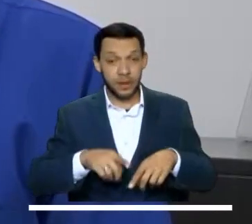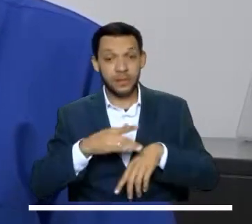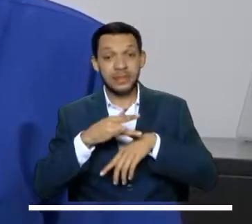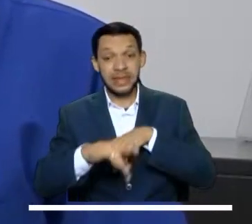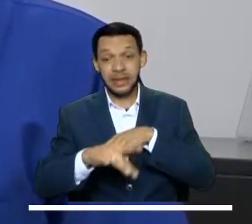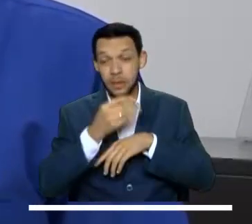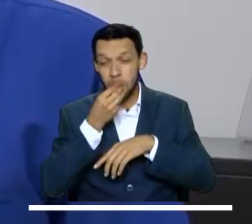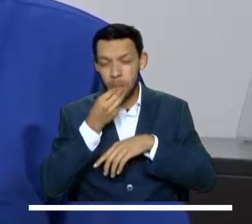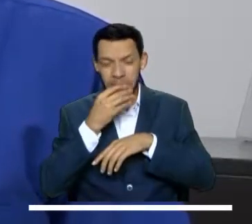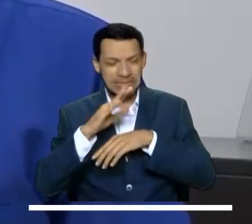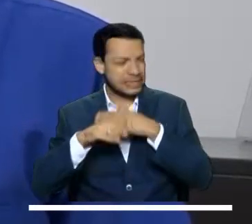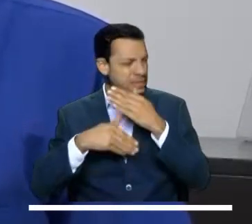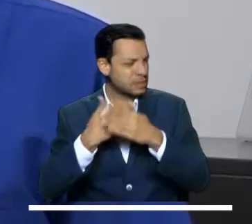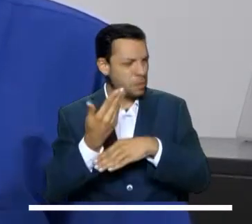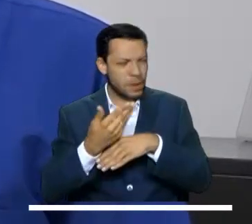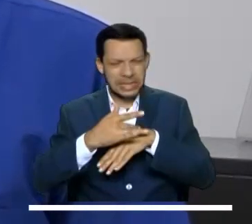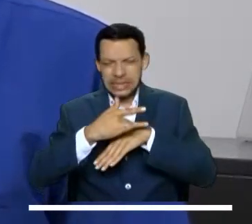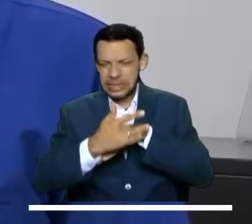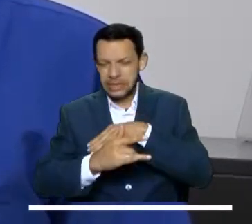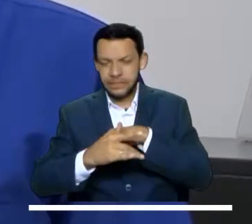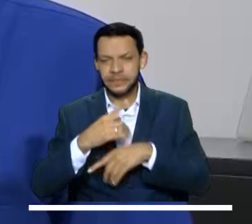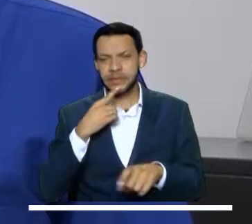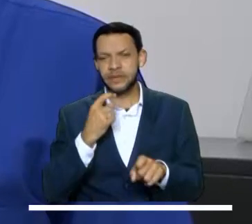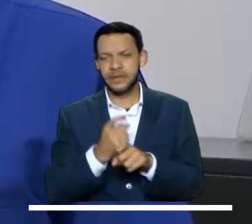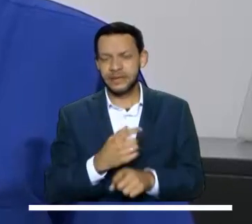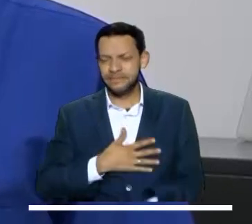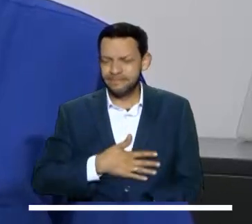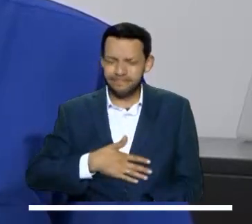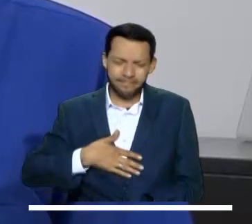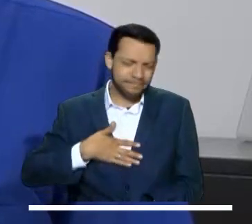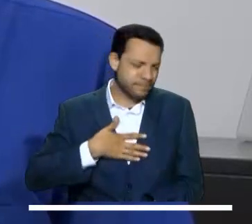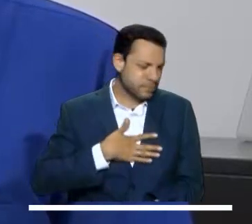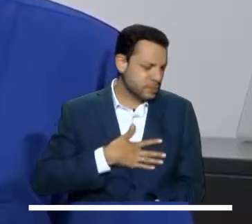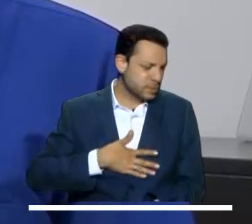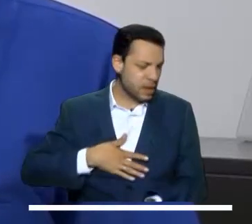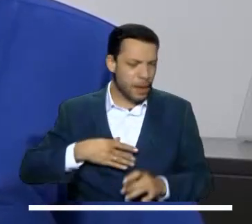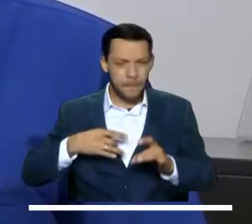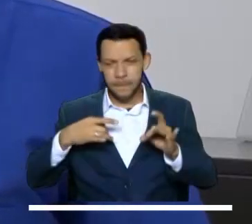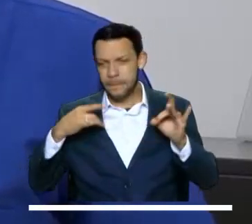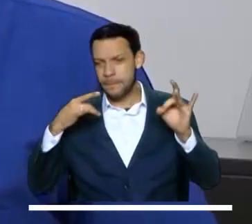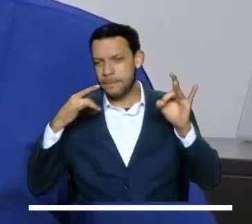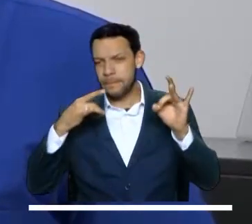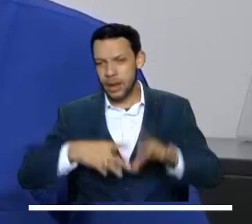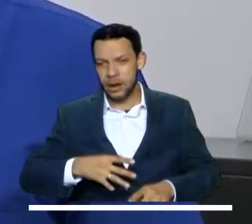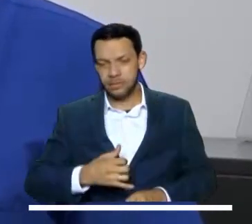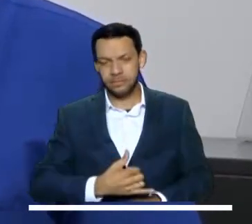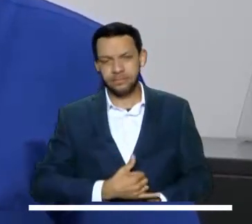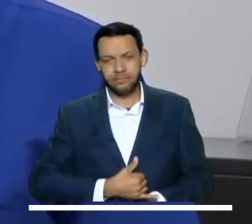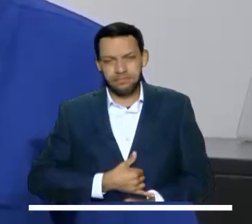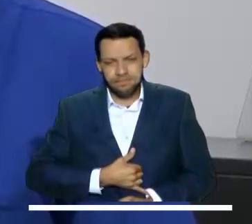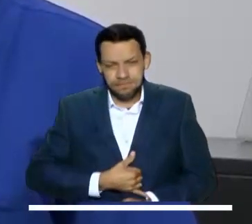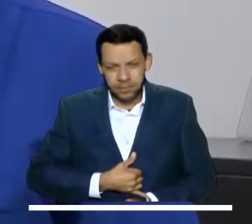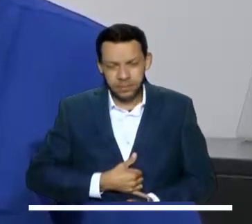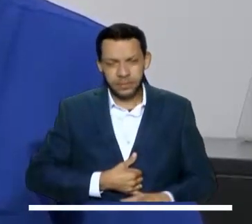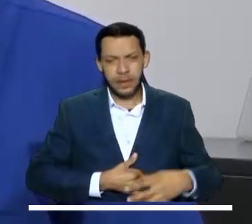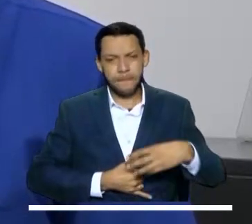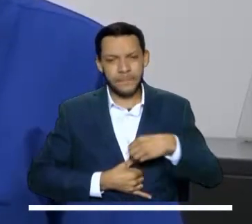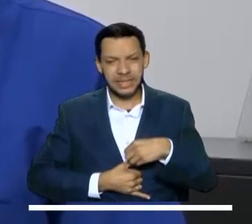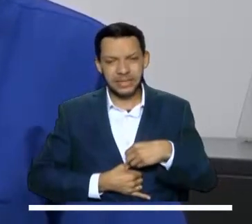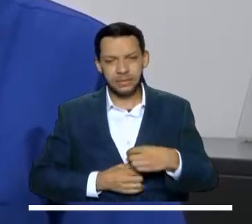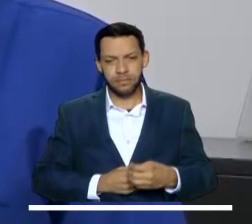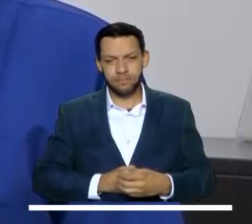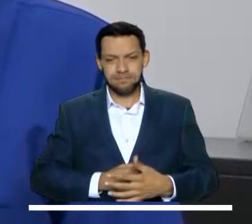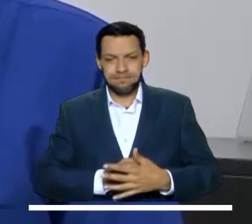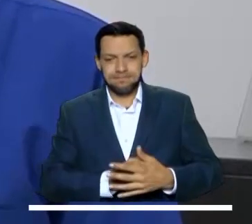síntomas digestivos que se caracterizan por ardor, dolor, fatiga en la parte alta del abdomen, dolor, distensión en la parte baja del